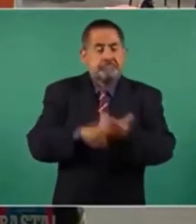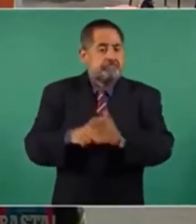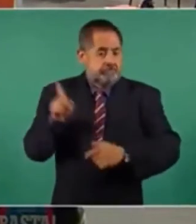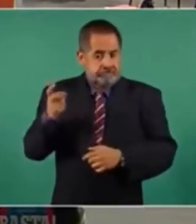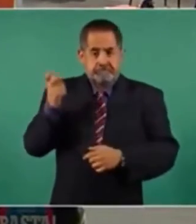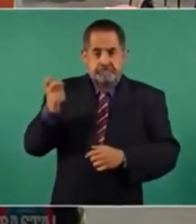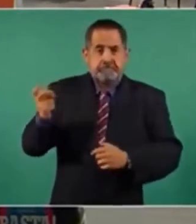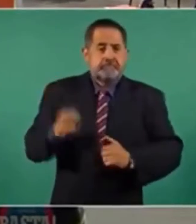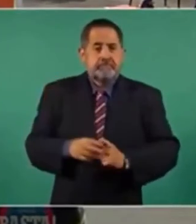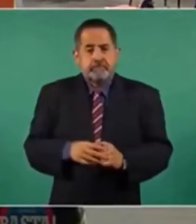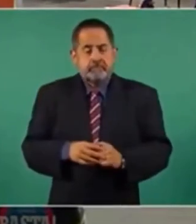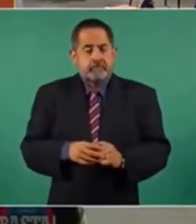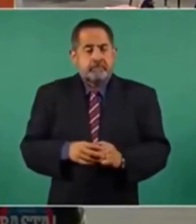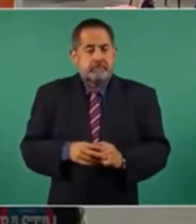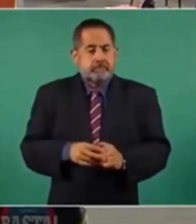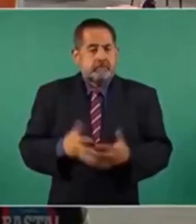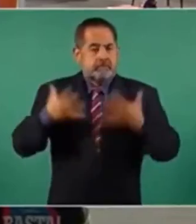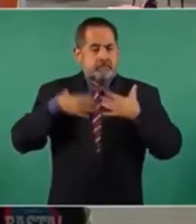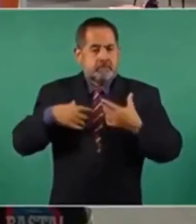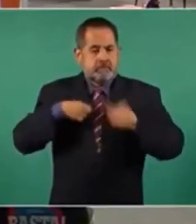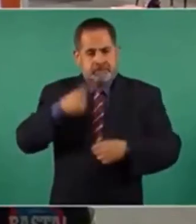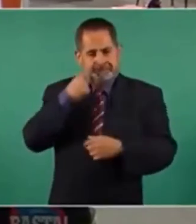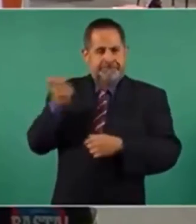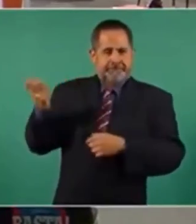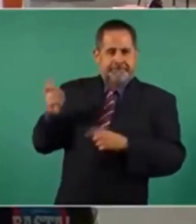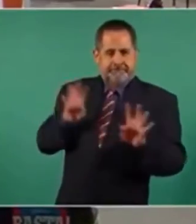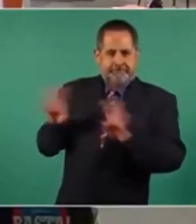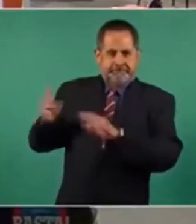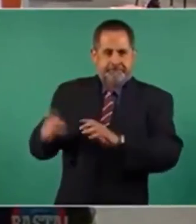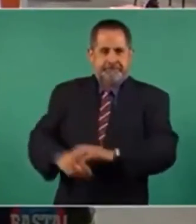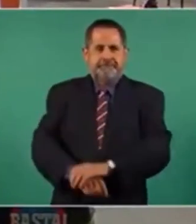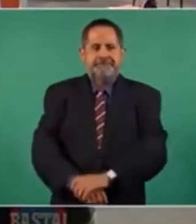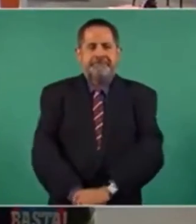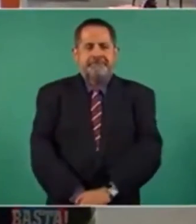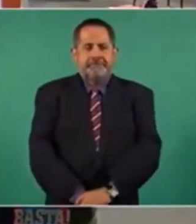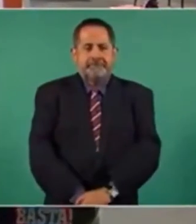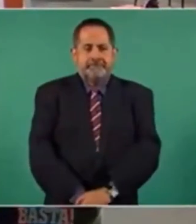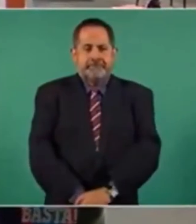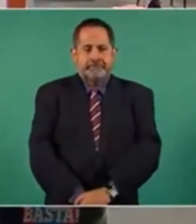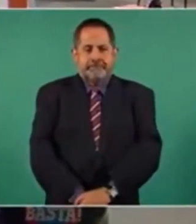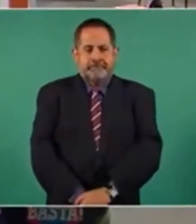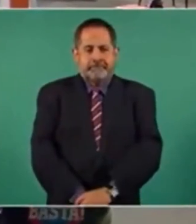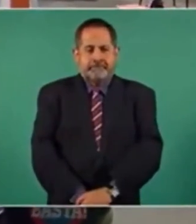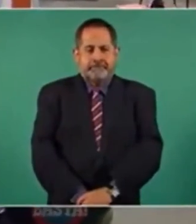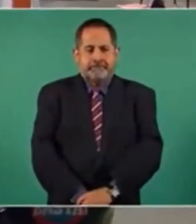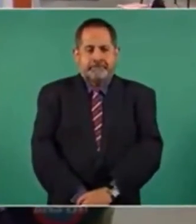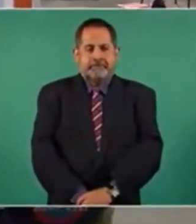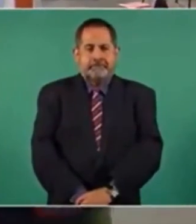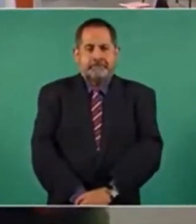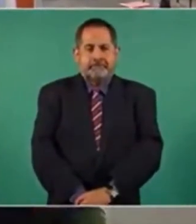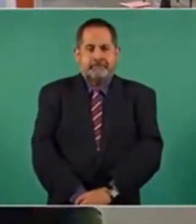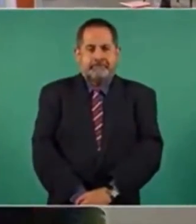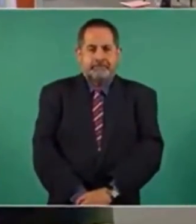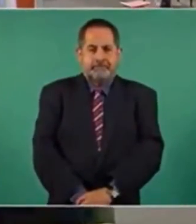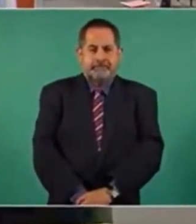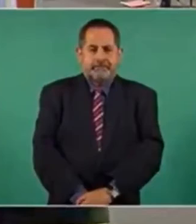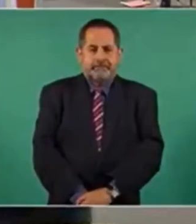ayudantes, su camisola. Bueno, aquí están, compañeros.